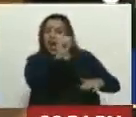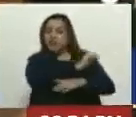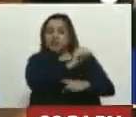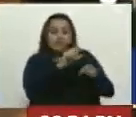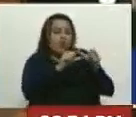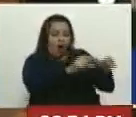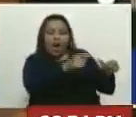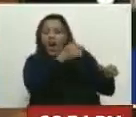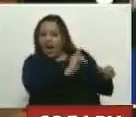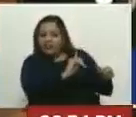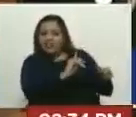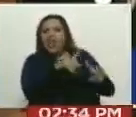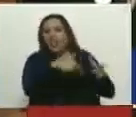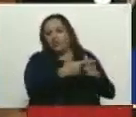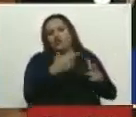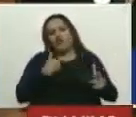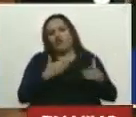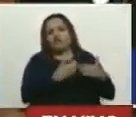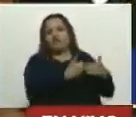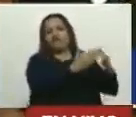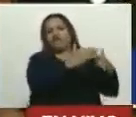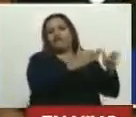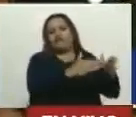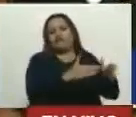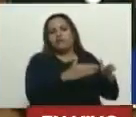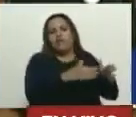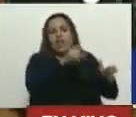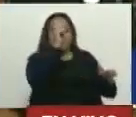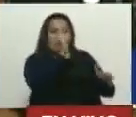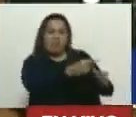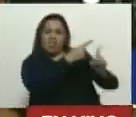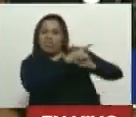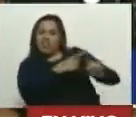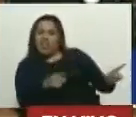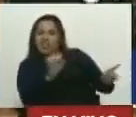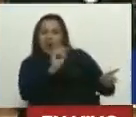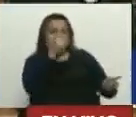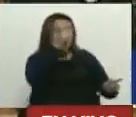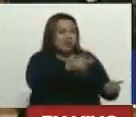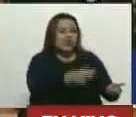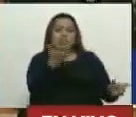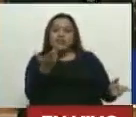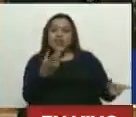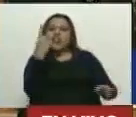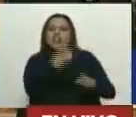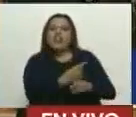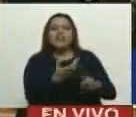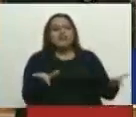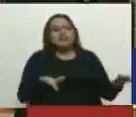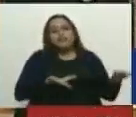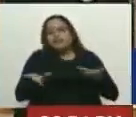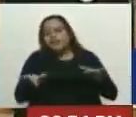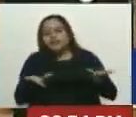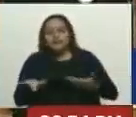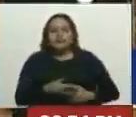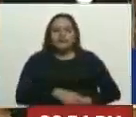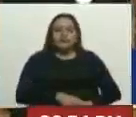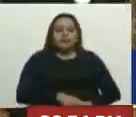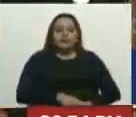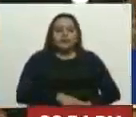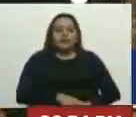catalogación y esas especificaciones terminen señalando que son personas diferentes o que deben recibir